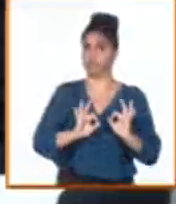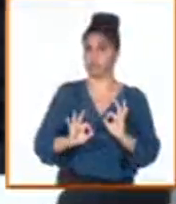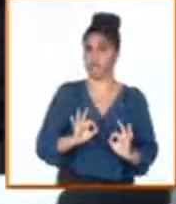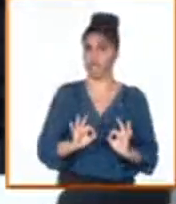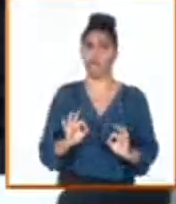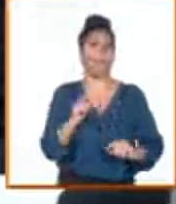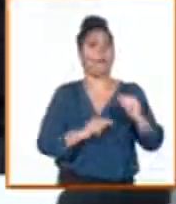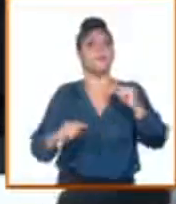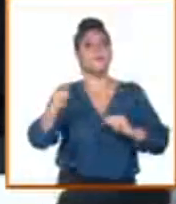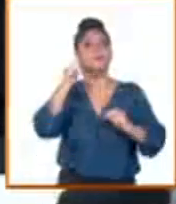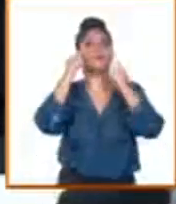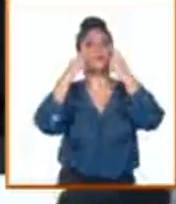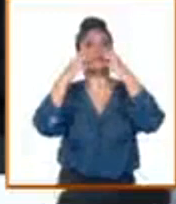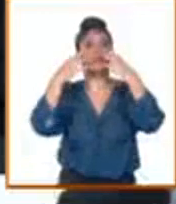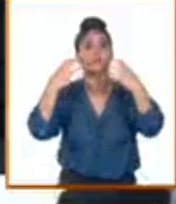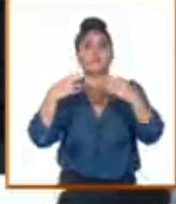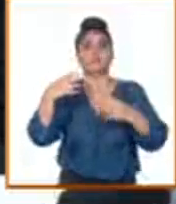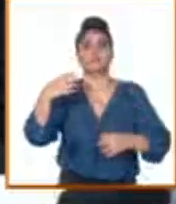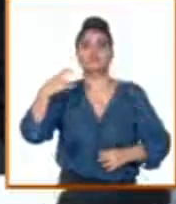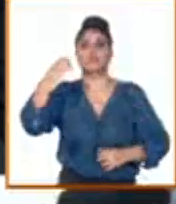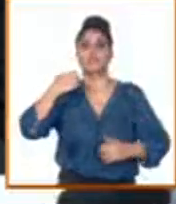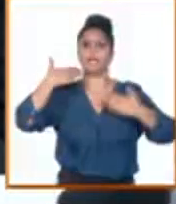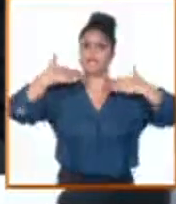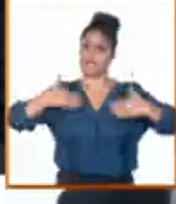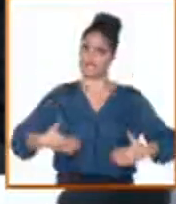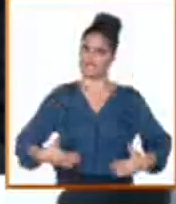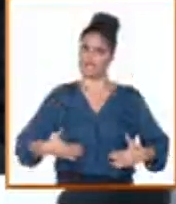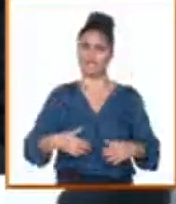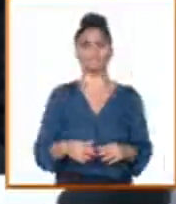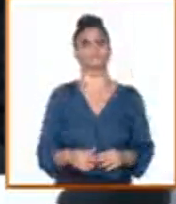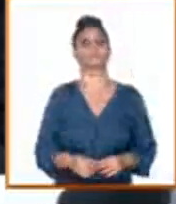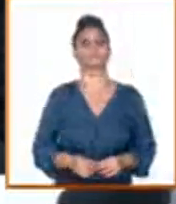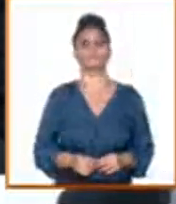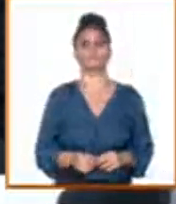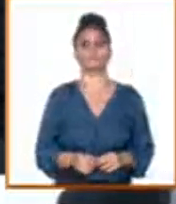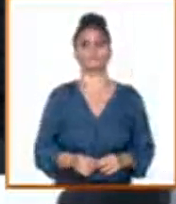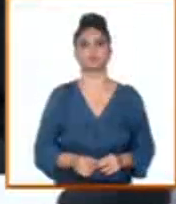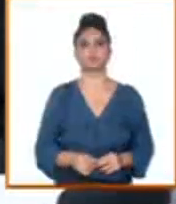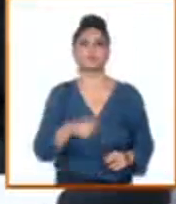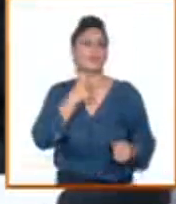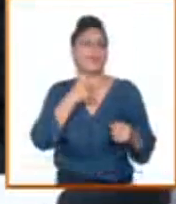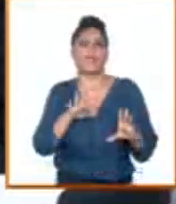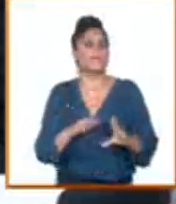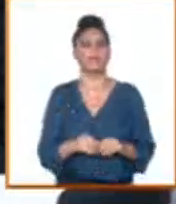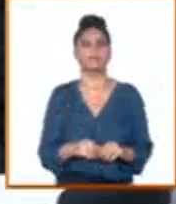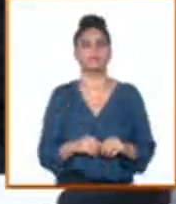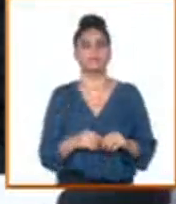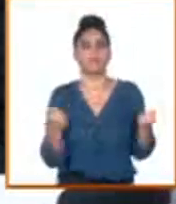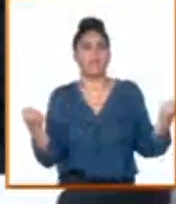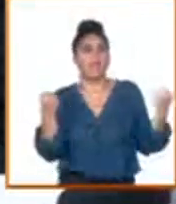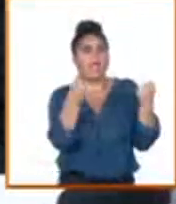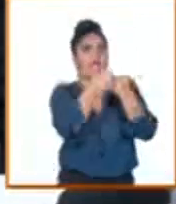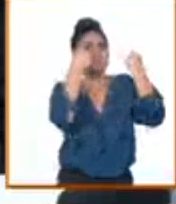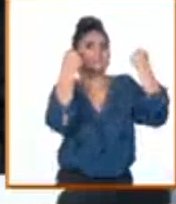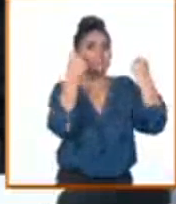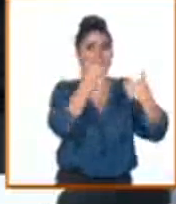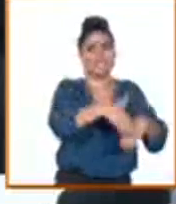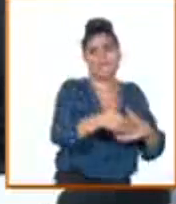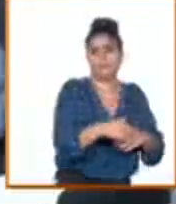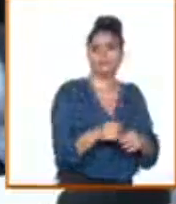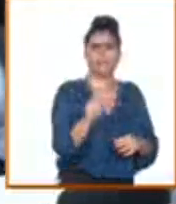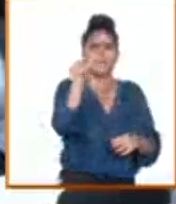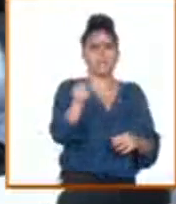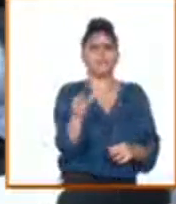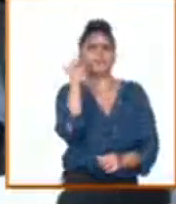fundamentales. Cuando ocurre un accidente y la primera reacción de la persona es grabar el accidente y